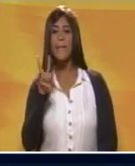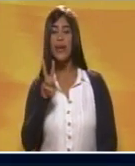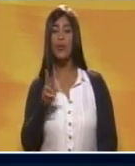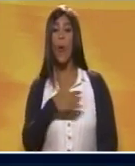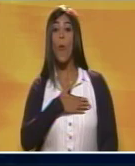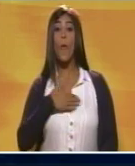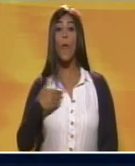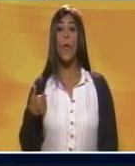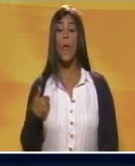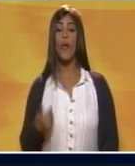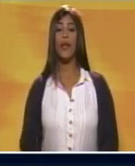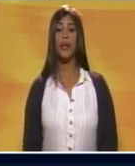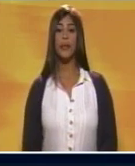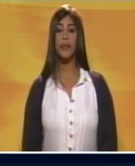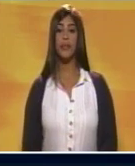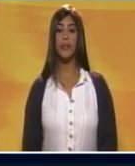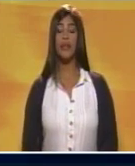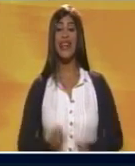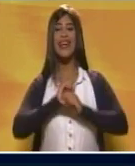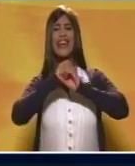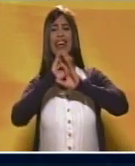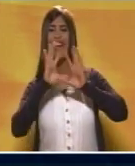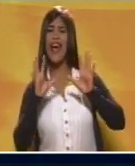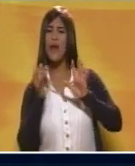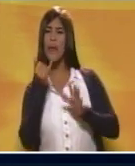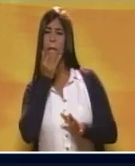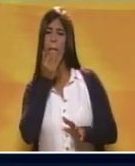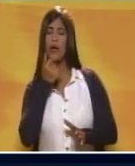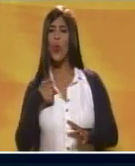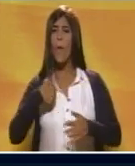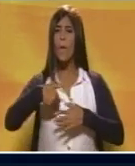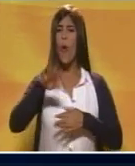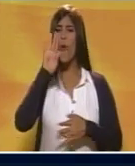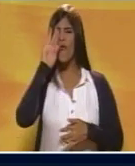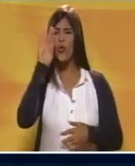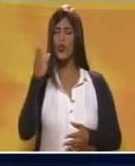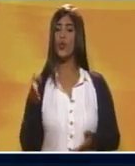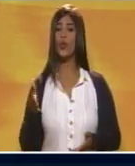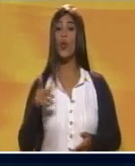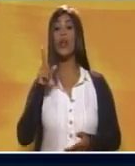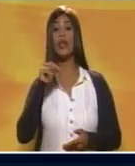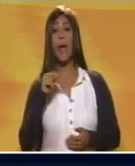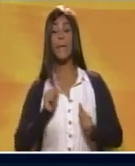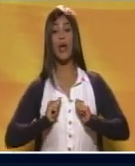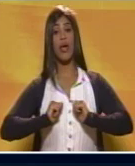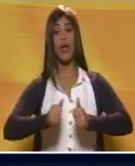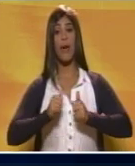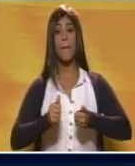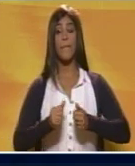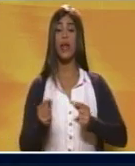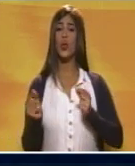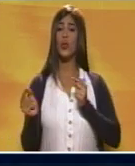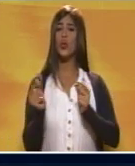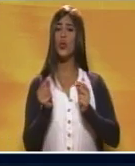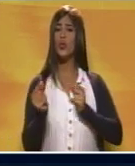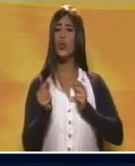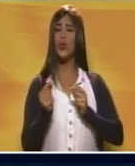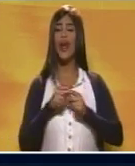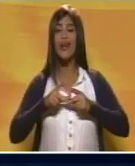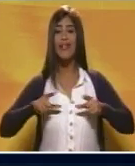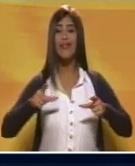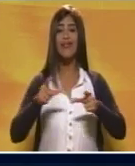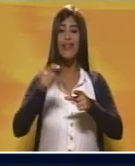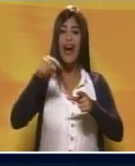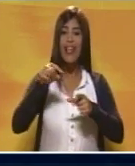pueda definir su propio futuro y que se comience a dialogar adentro